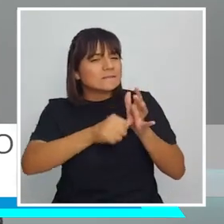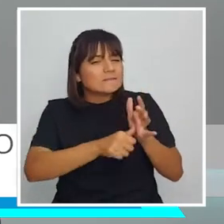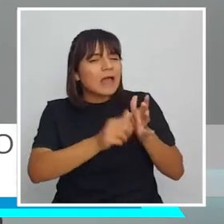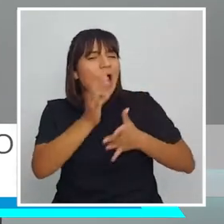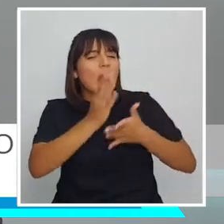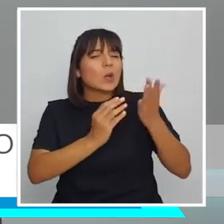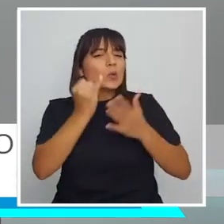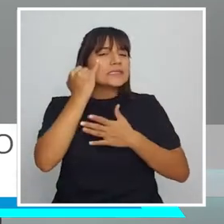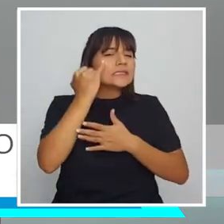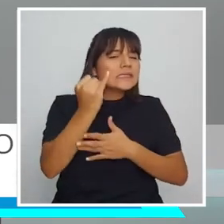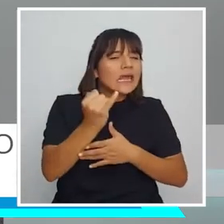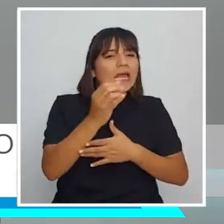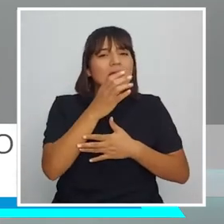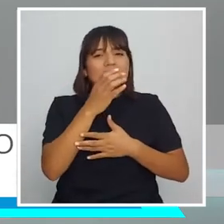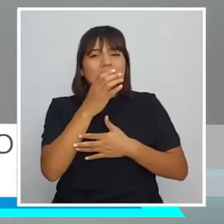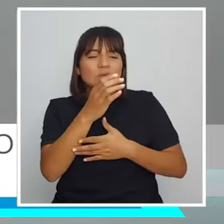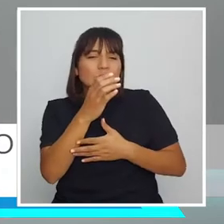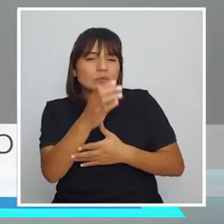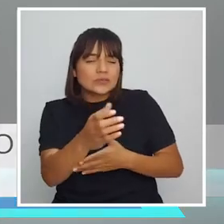algunos